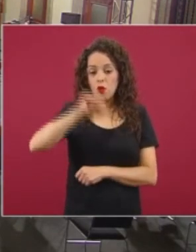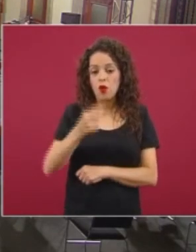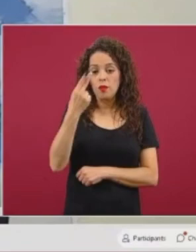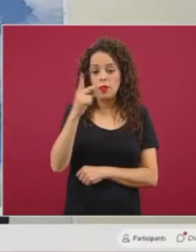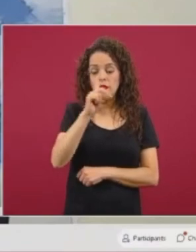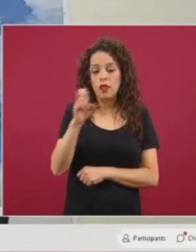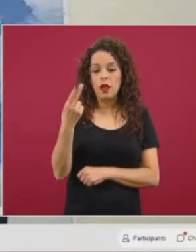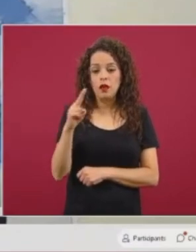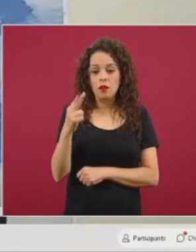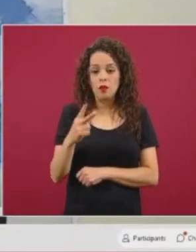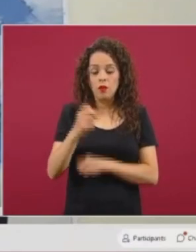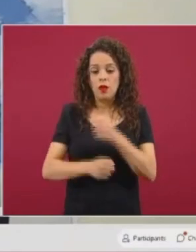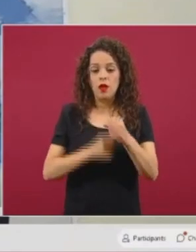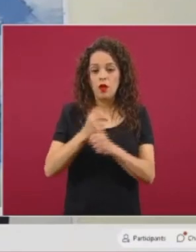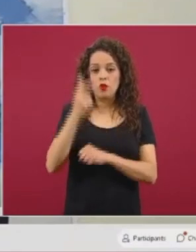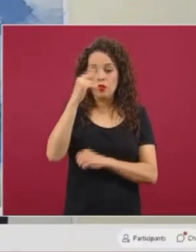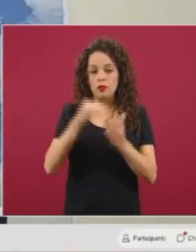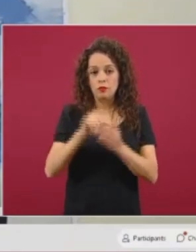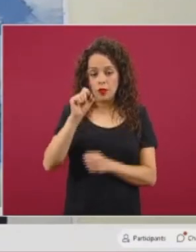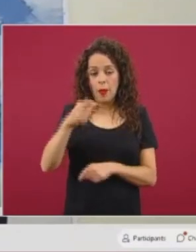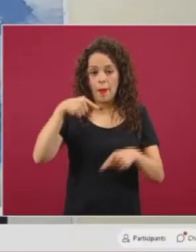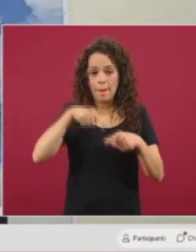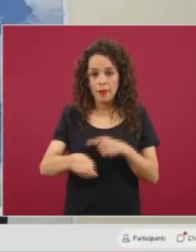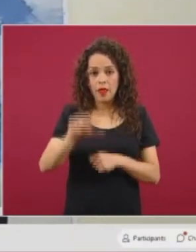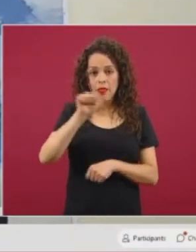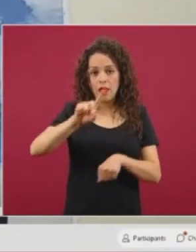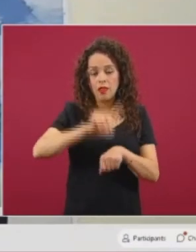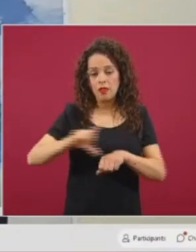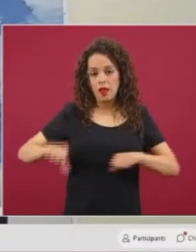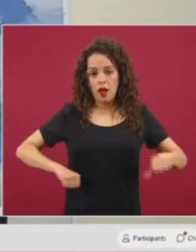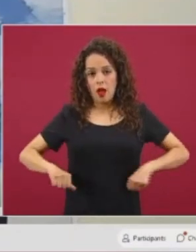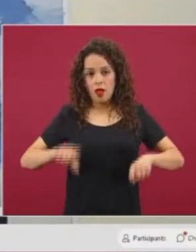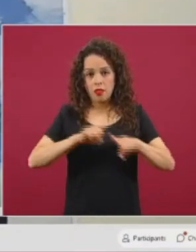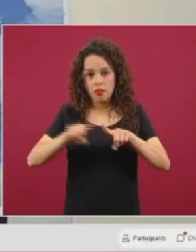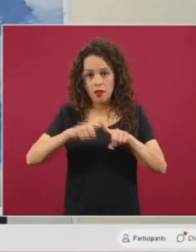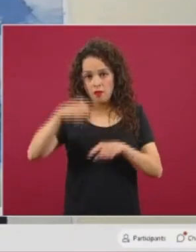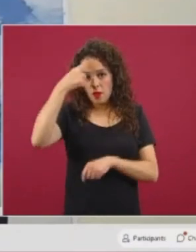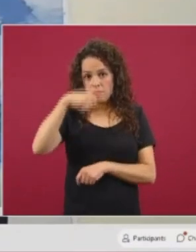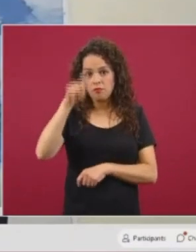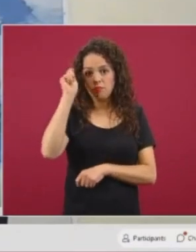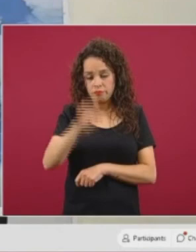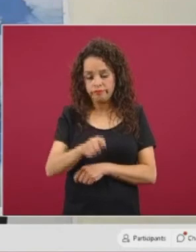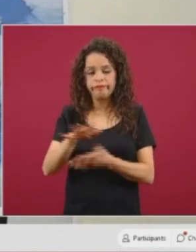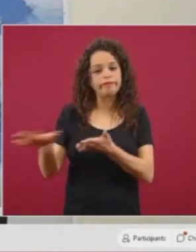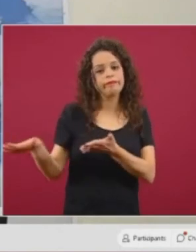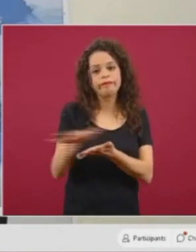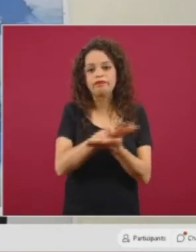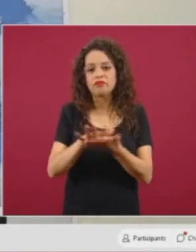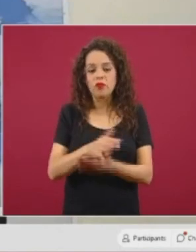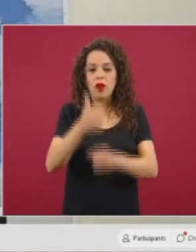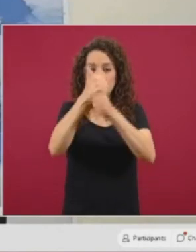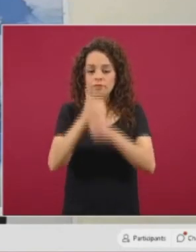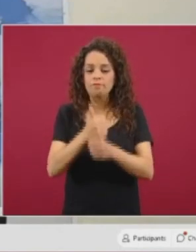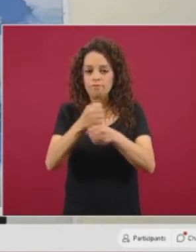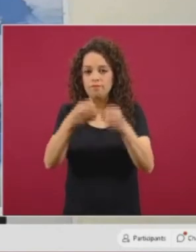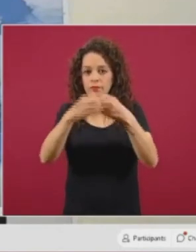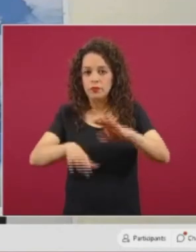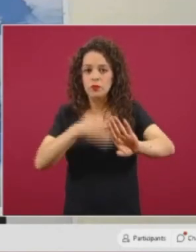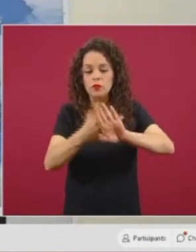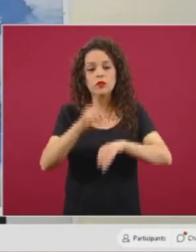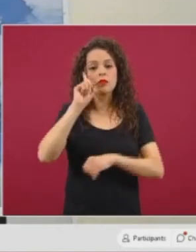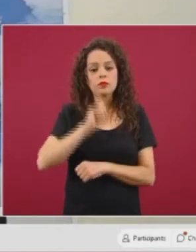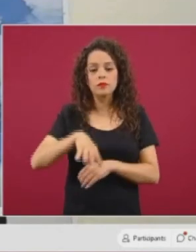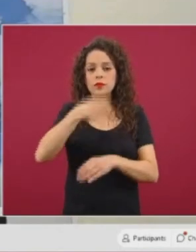de 2020, es el inicio de 16 días de activismo para eliminar la violencia contra las mujeres. Estamos terminando la conferencia de